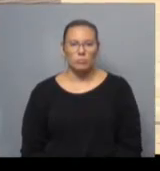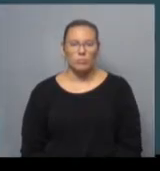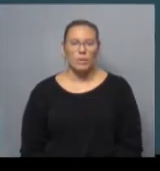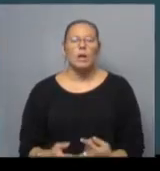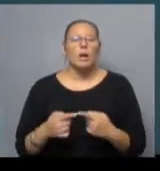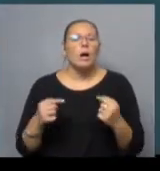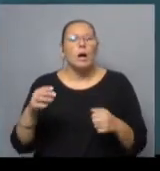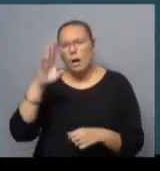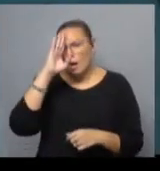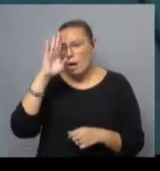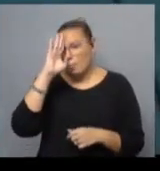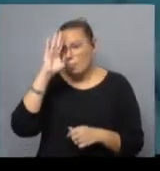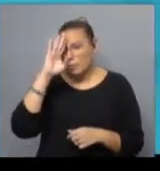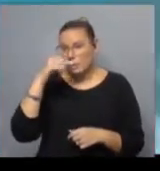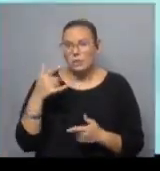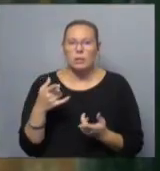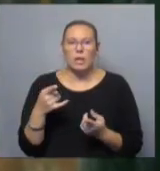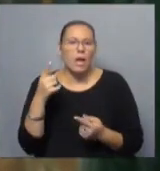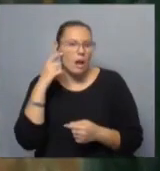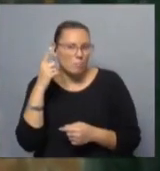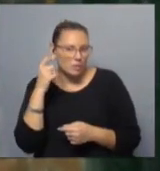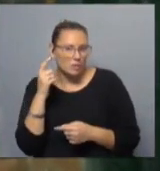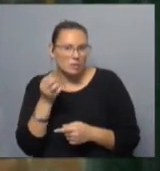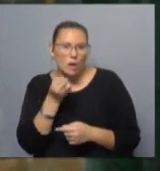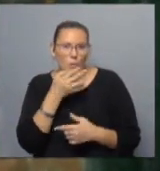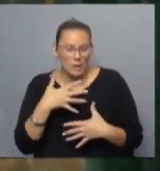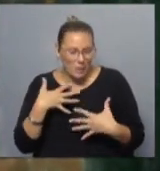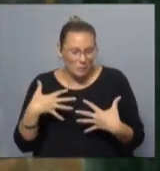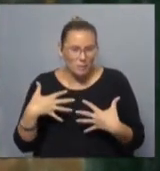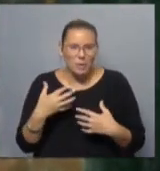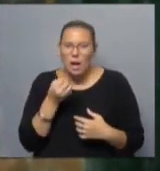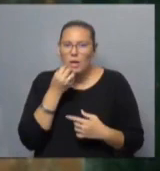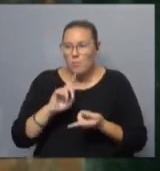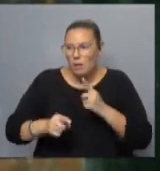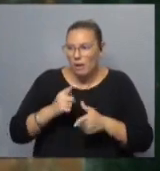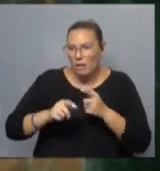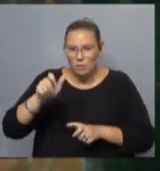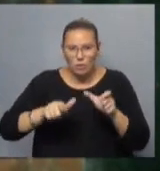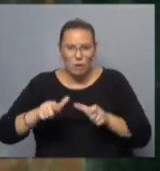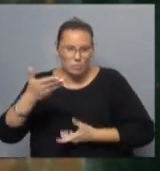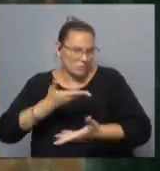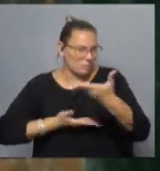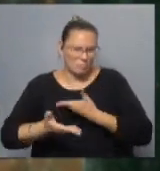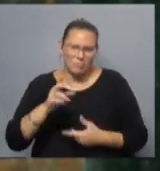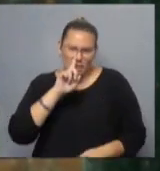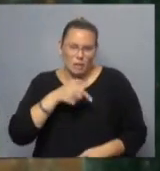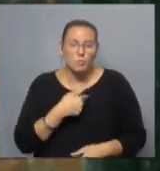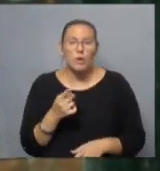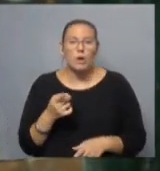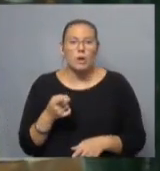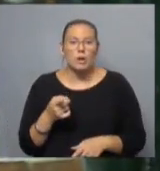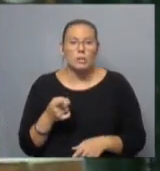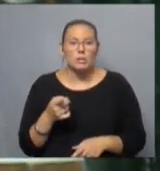¿Qué cosas aprendiste vos en la calle laburando? Tenés que tener buena vibra y buena onda con la gente que te la devuelve al toque. O sea, si vos